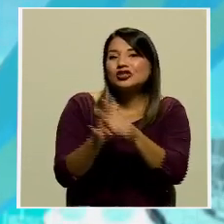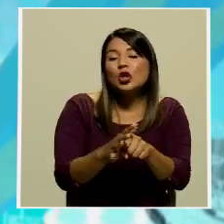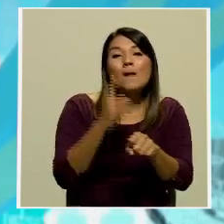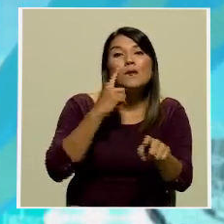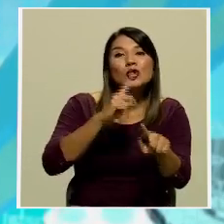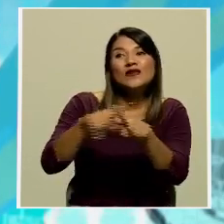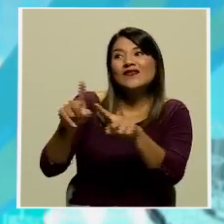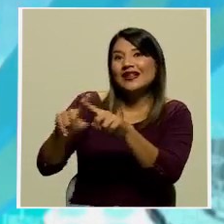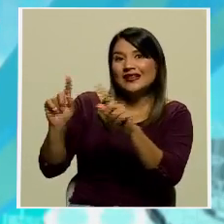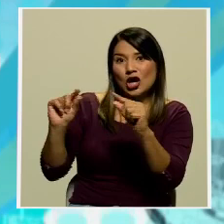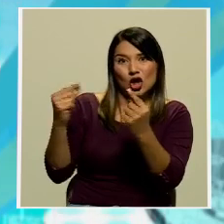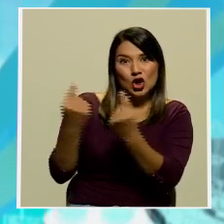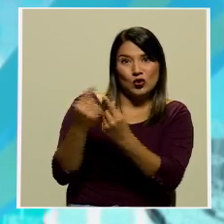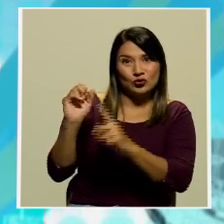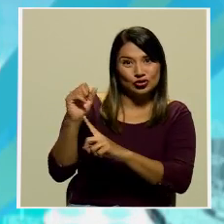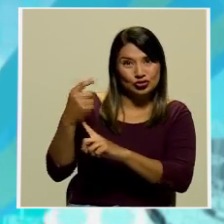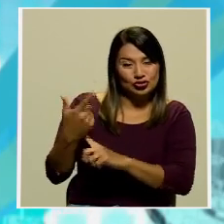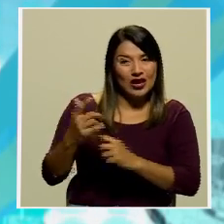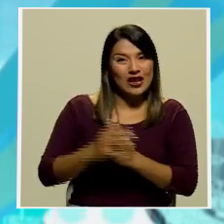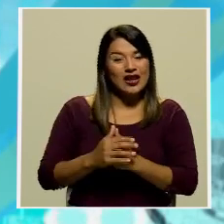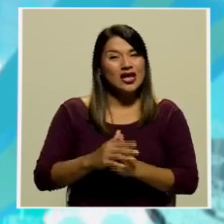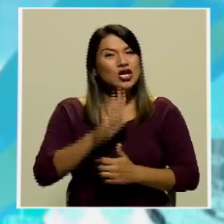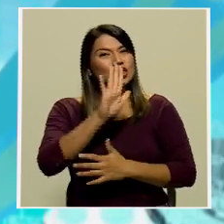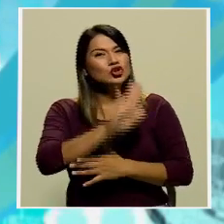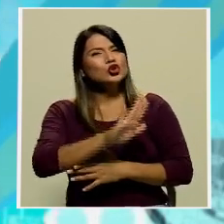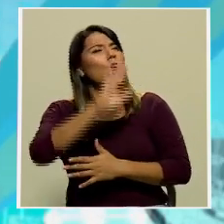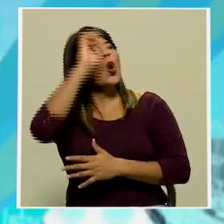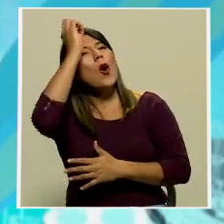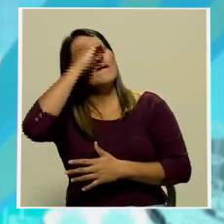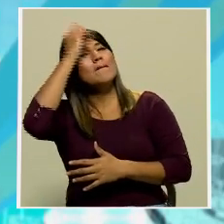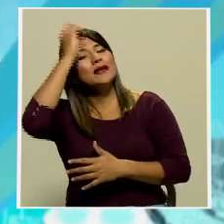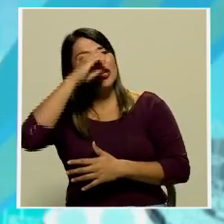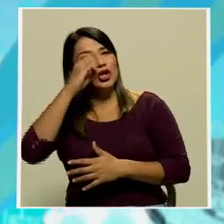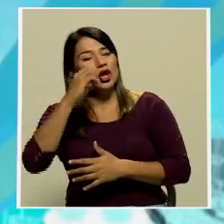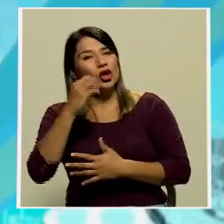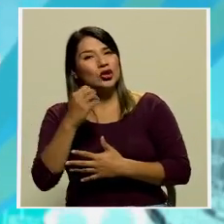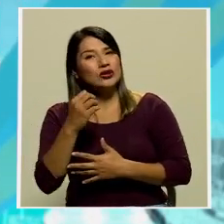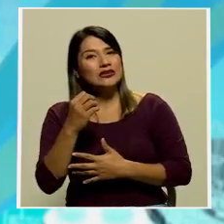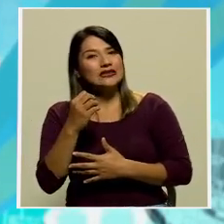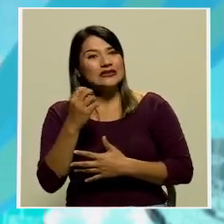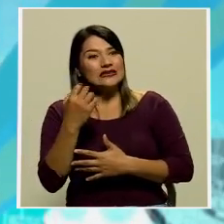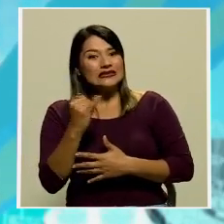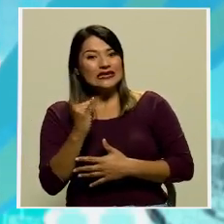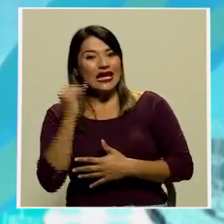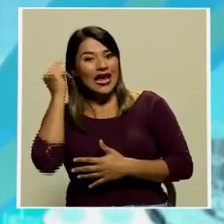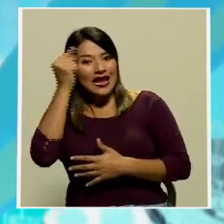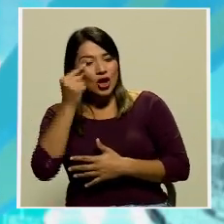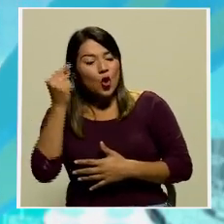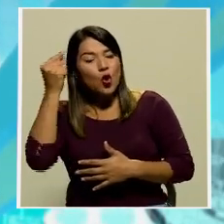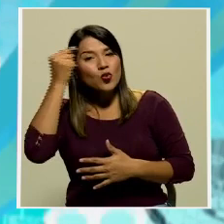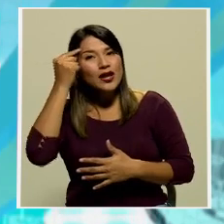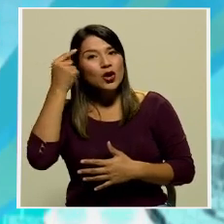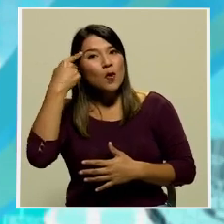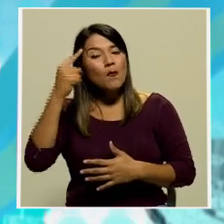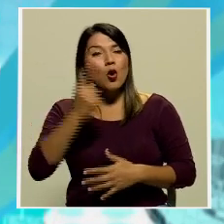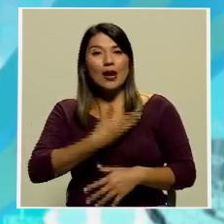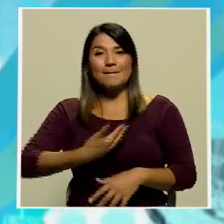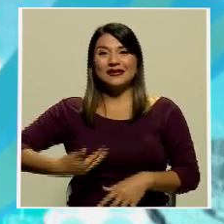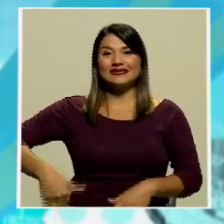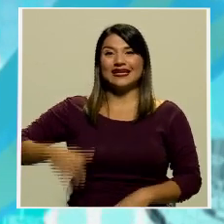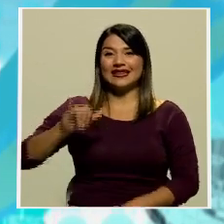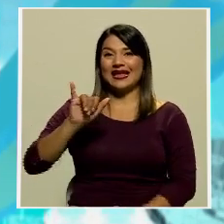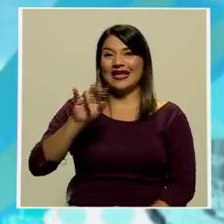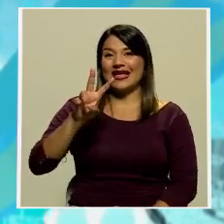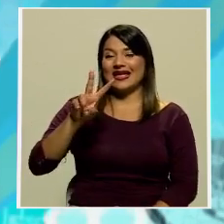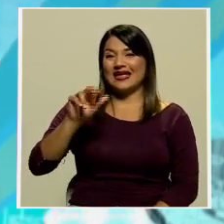y sociales. ¿Cómo ves las posibilidades de que el gobierno de Iván Duque estabilice la economía con esta